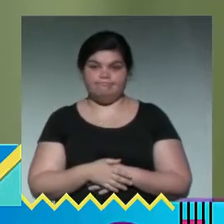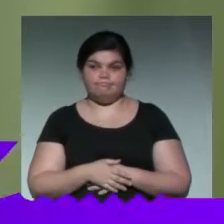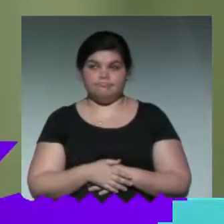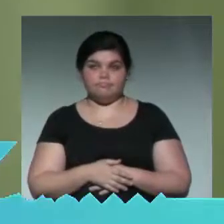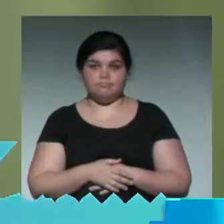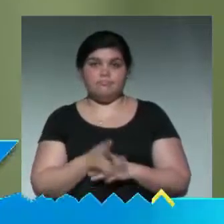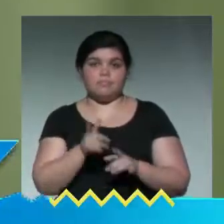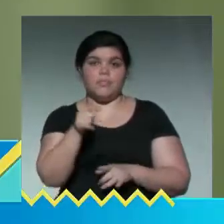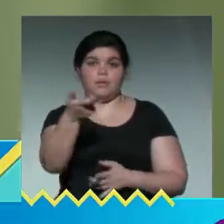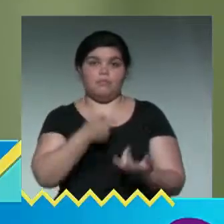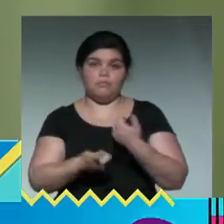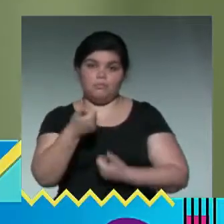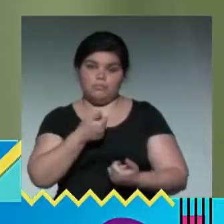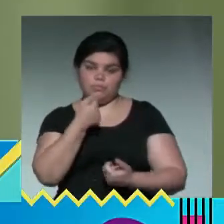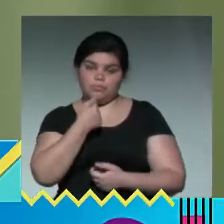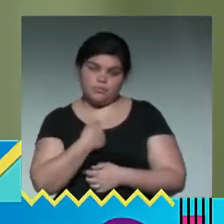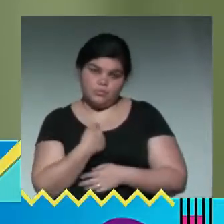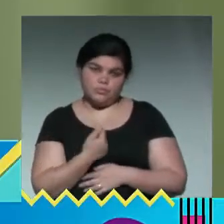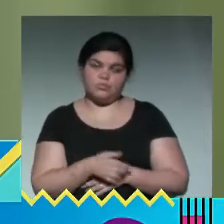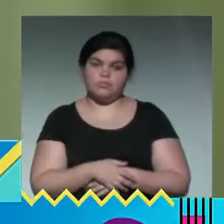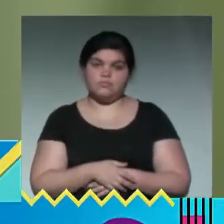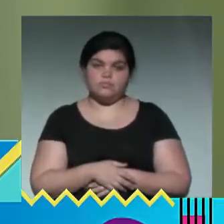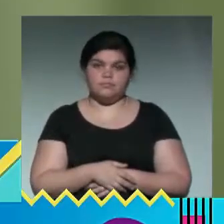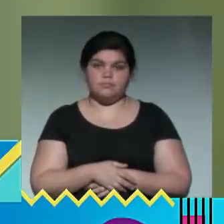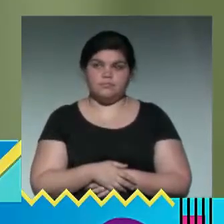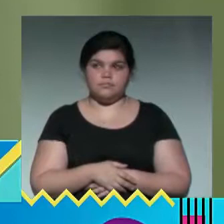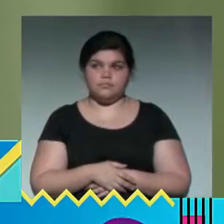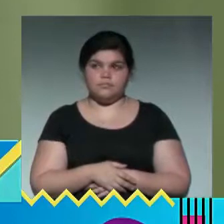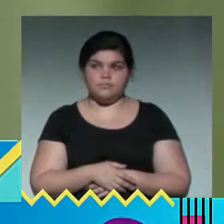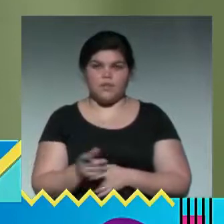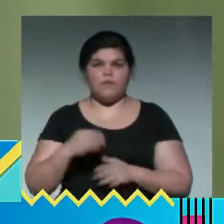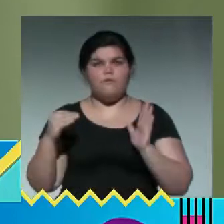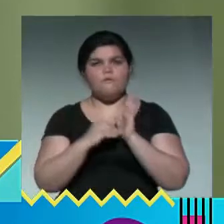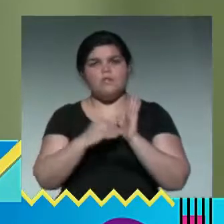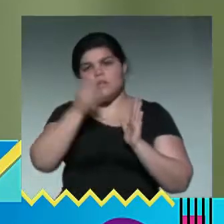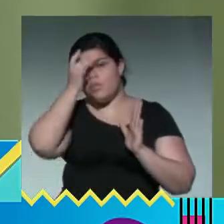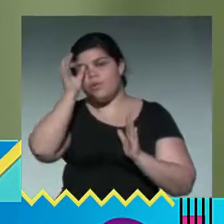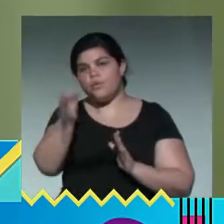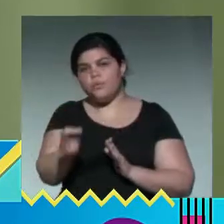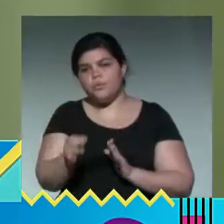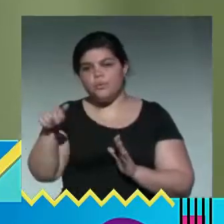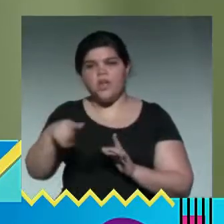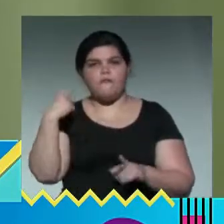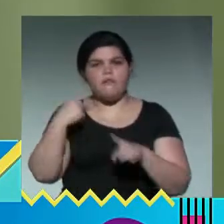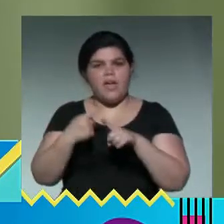volviendo un poco a lo que vos planteabas del cómo tomamos nosotros el 12 de octubre con estas fiestas y